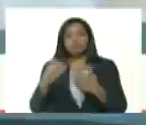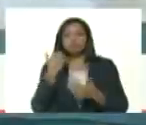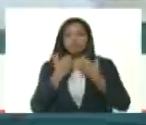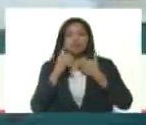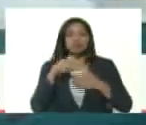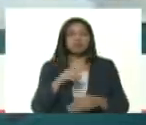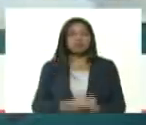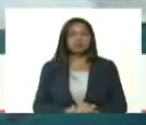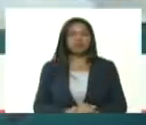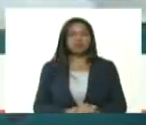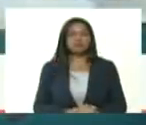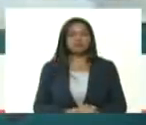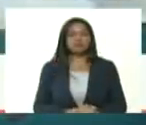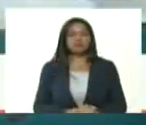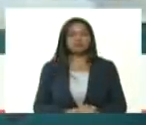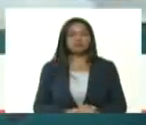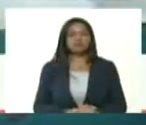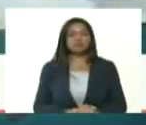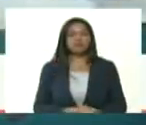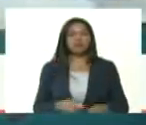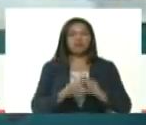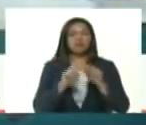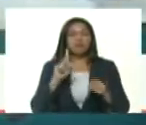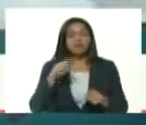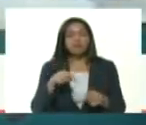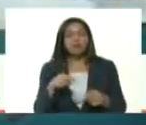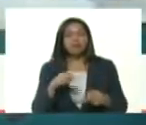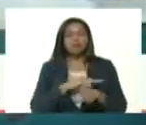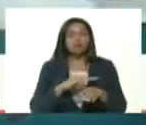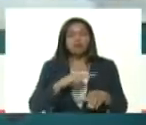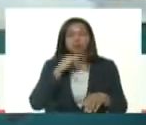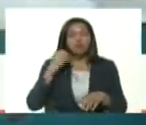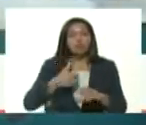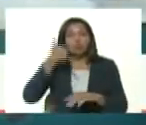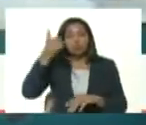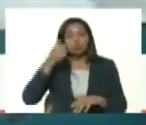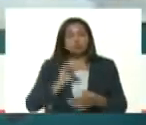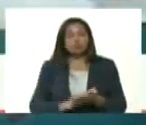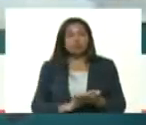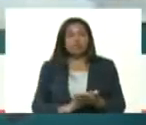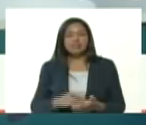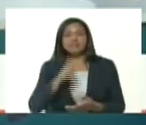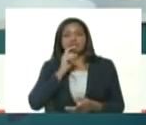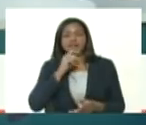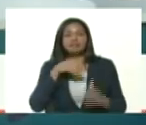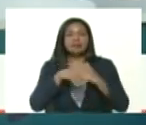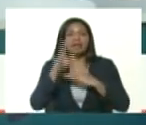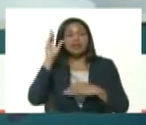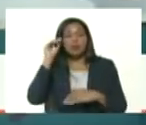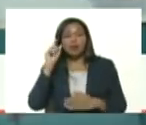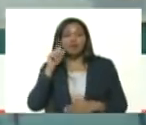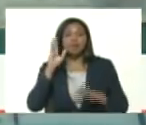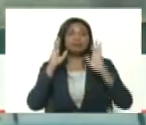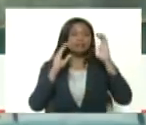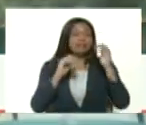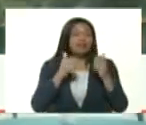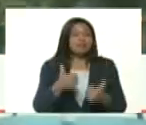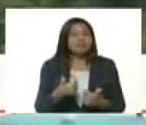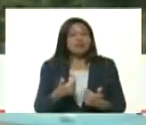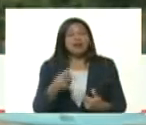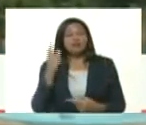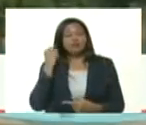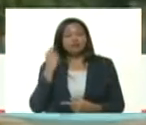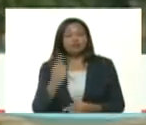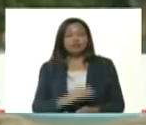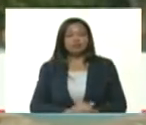enfermedades, diabetes, una insuficiencia renal leve, que atenderla muy bien.